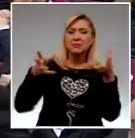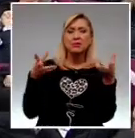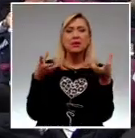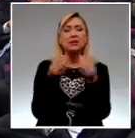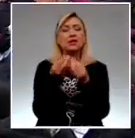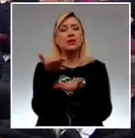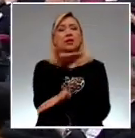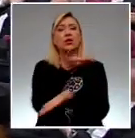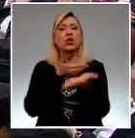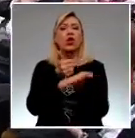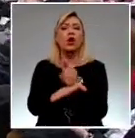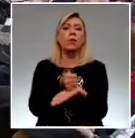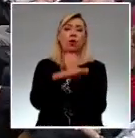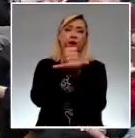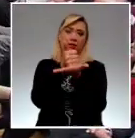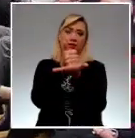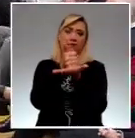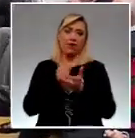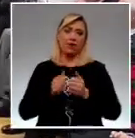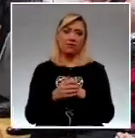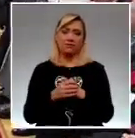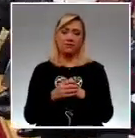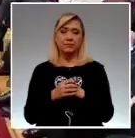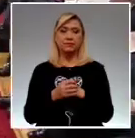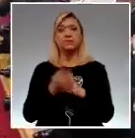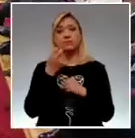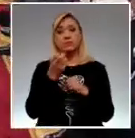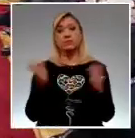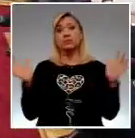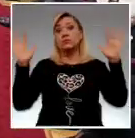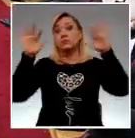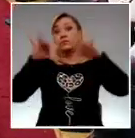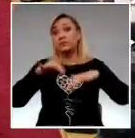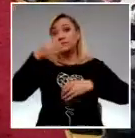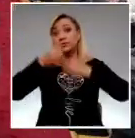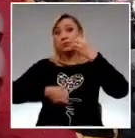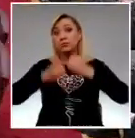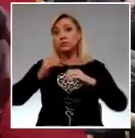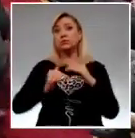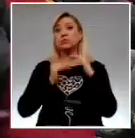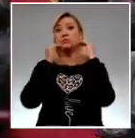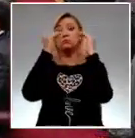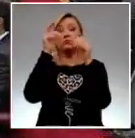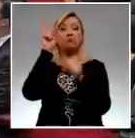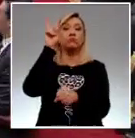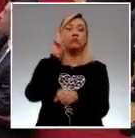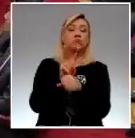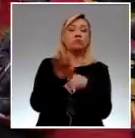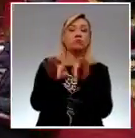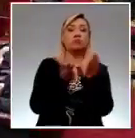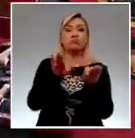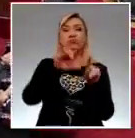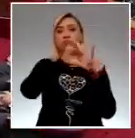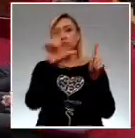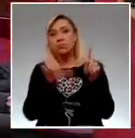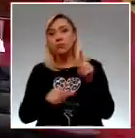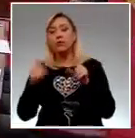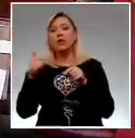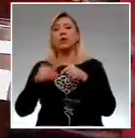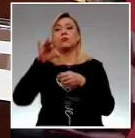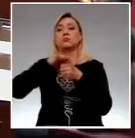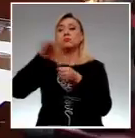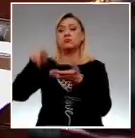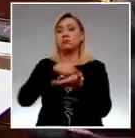colaborativa. En sesión solemne conjunta de plenos de la Corte, el Consejo de la Judicatura y la Sala Superior del Tribunal Electoral, la